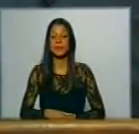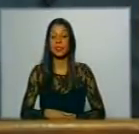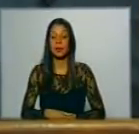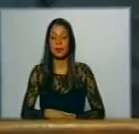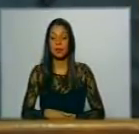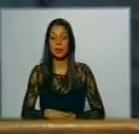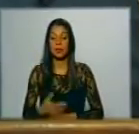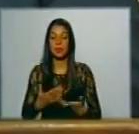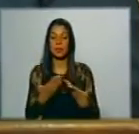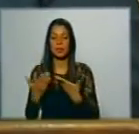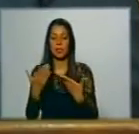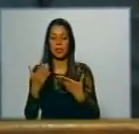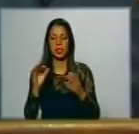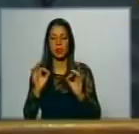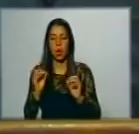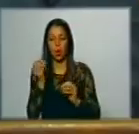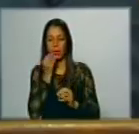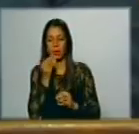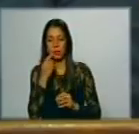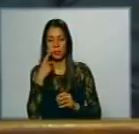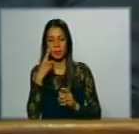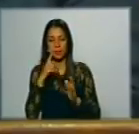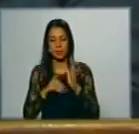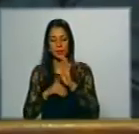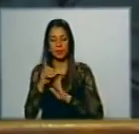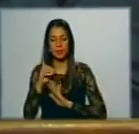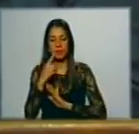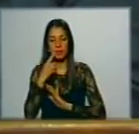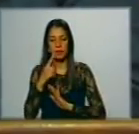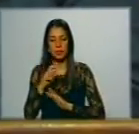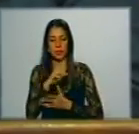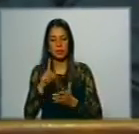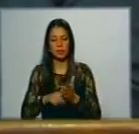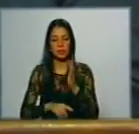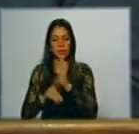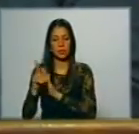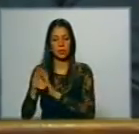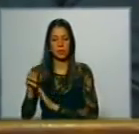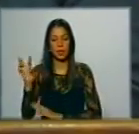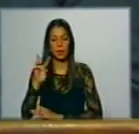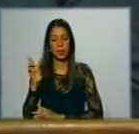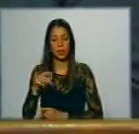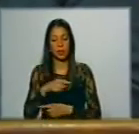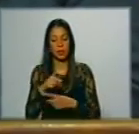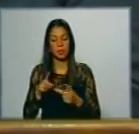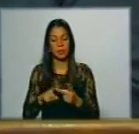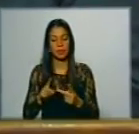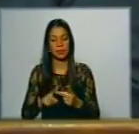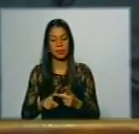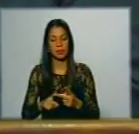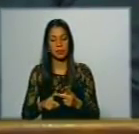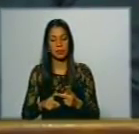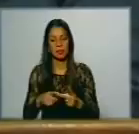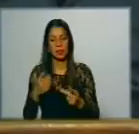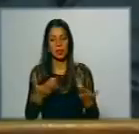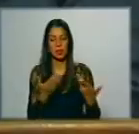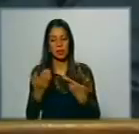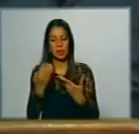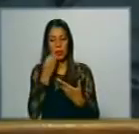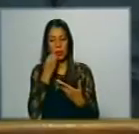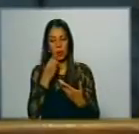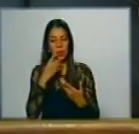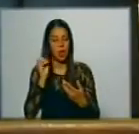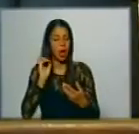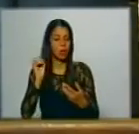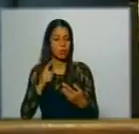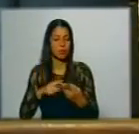servicios estratégicos para el desarrollo integral de la nación. 2. Los bienes y servicios